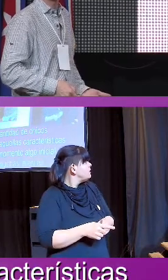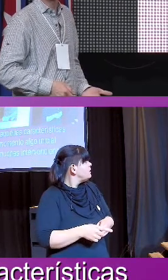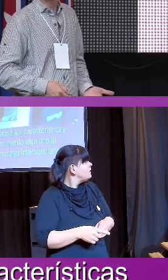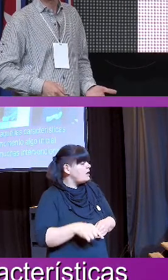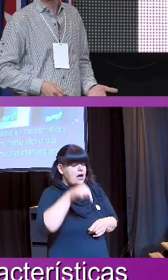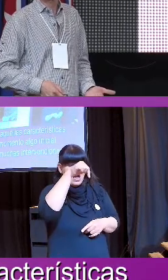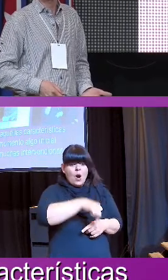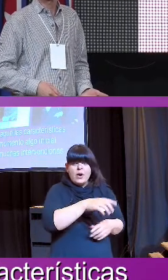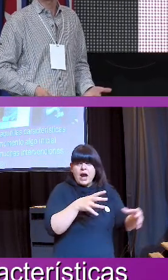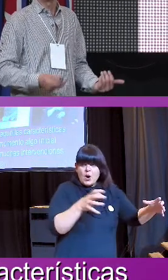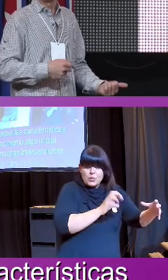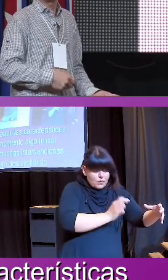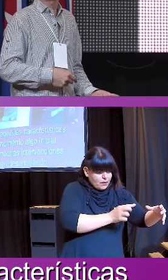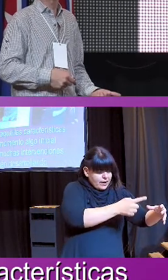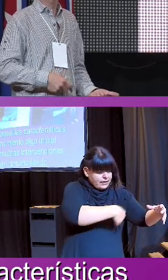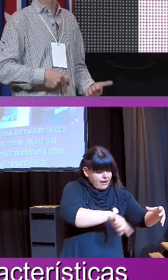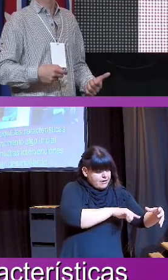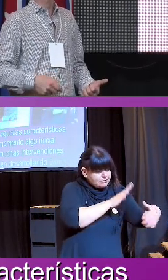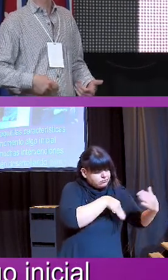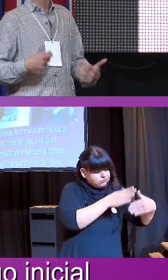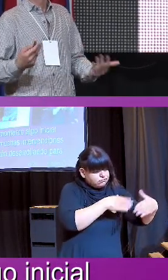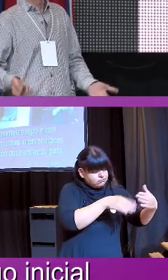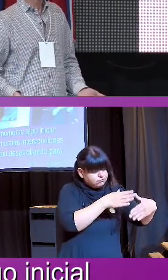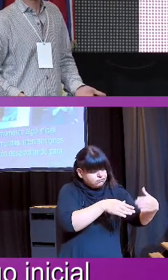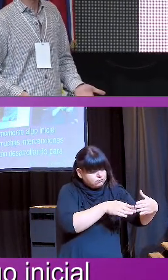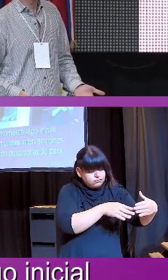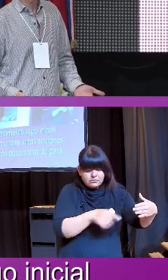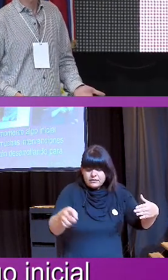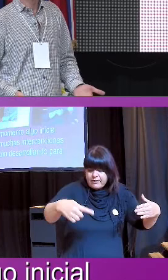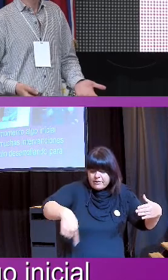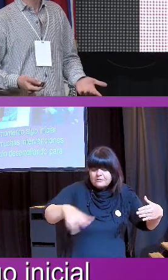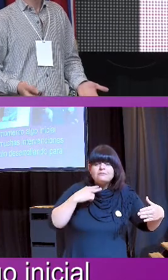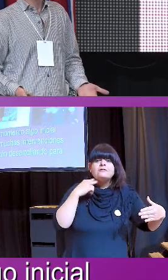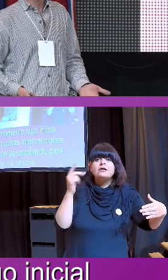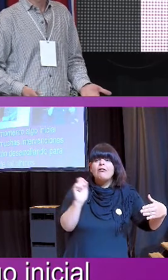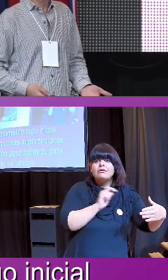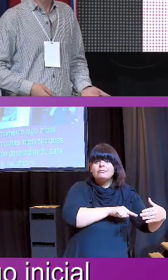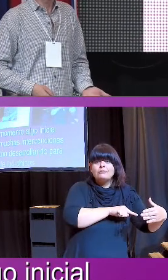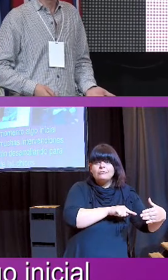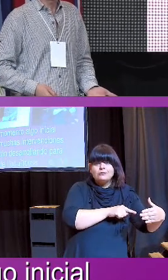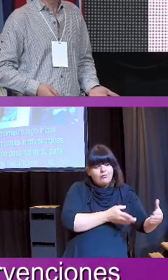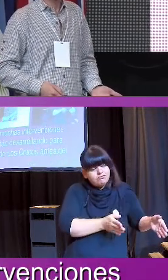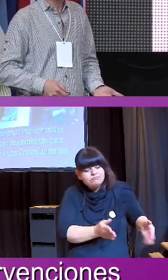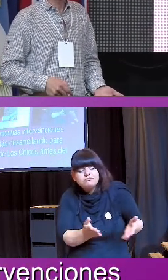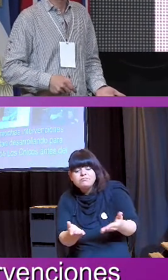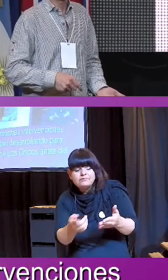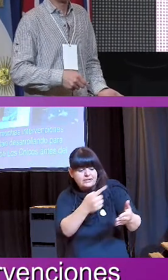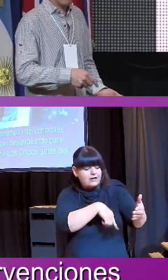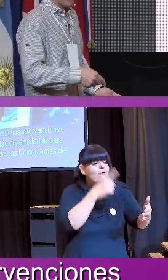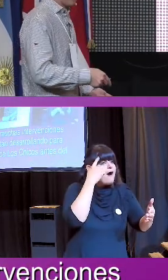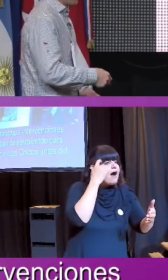mediadas por padres que se están desarrollando para empezar a favorecer el desarrollo de los chicos antes del diagnóstico. ¿Sí?